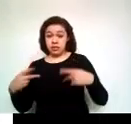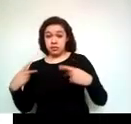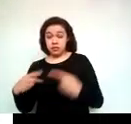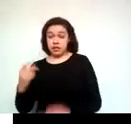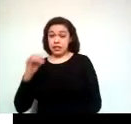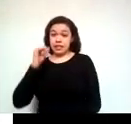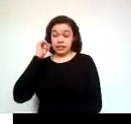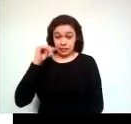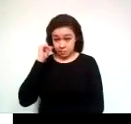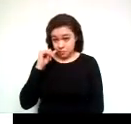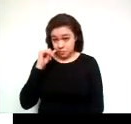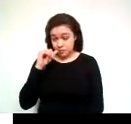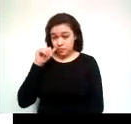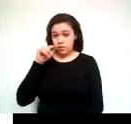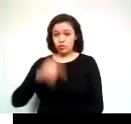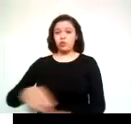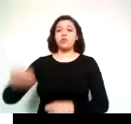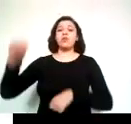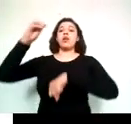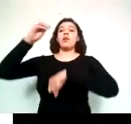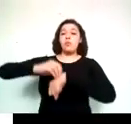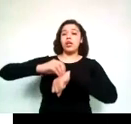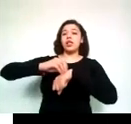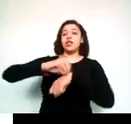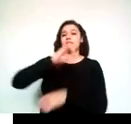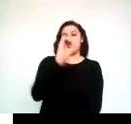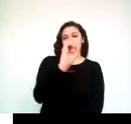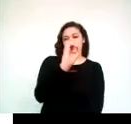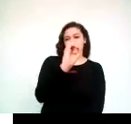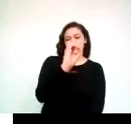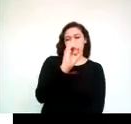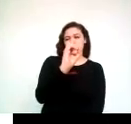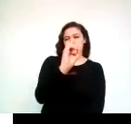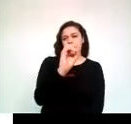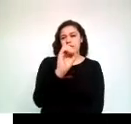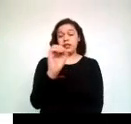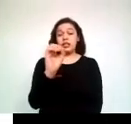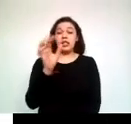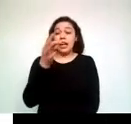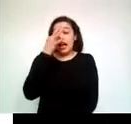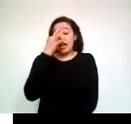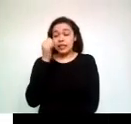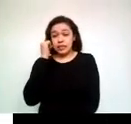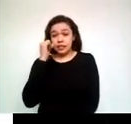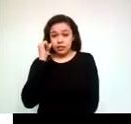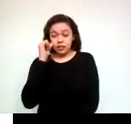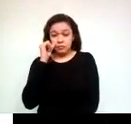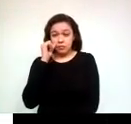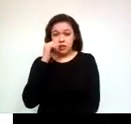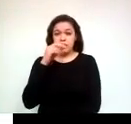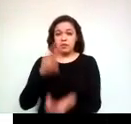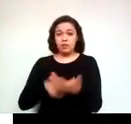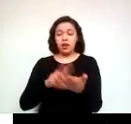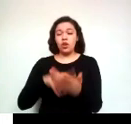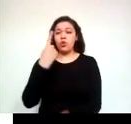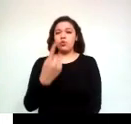siempre, tú le vas a asignar un valor de 0. Si te contesta que casi siempre, el valor va a ser 1.